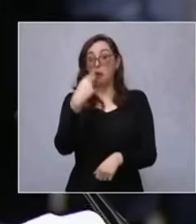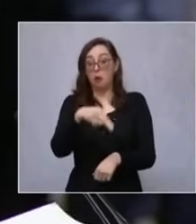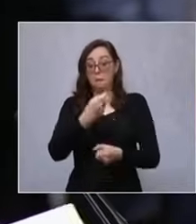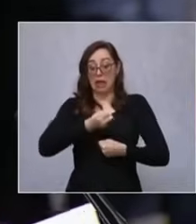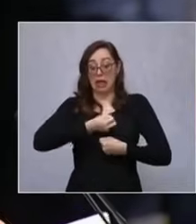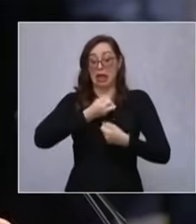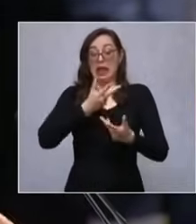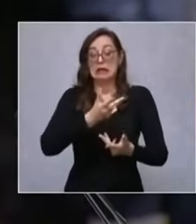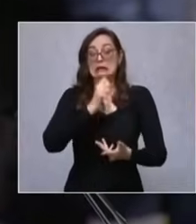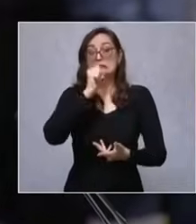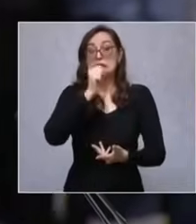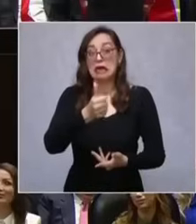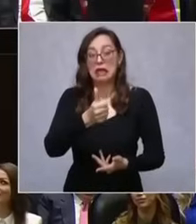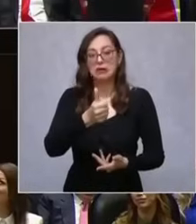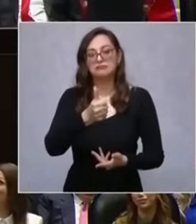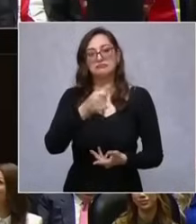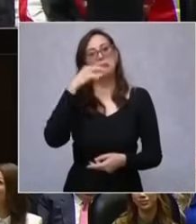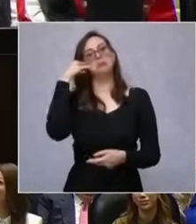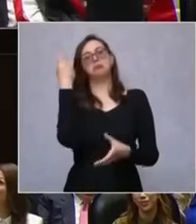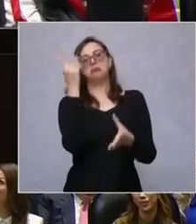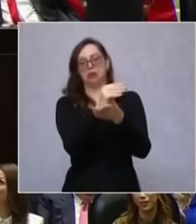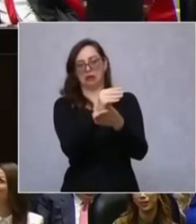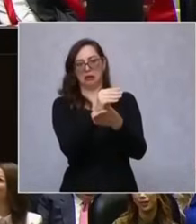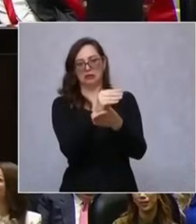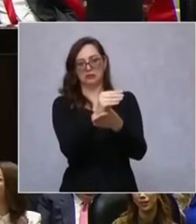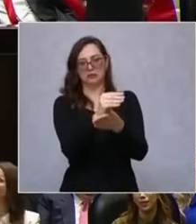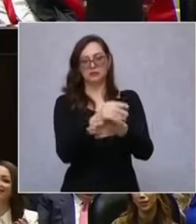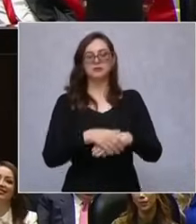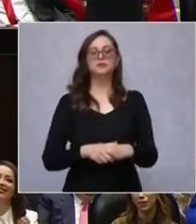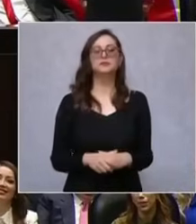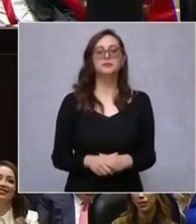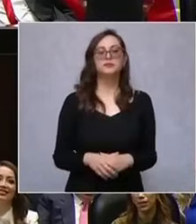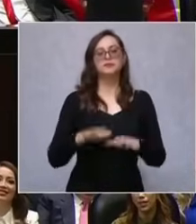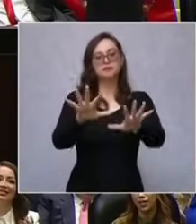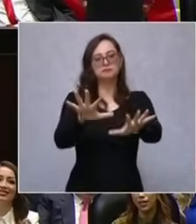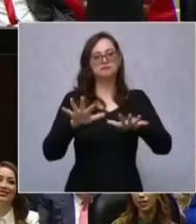existe. Que era presidente, presidente. No, presidenta, científica,